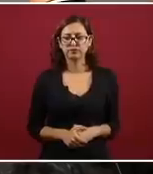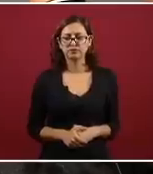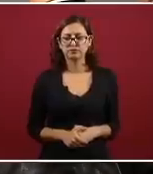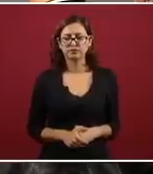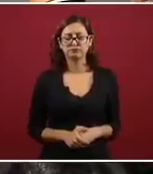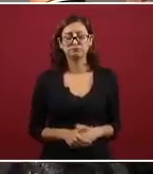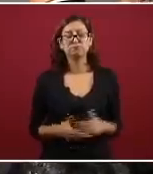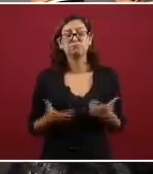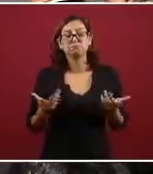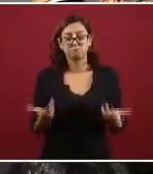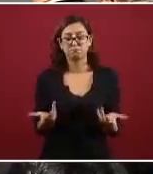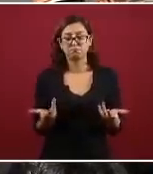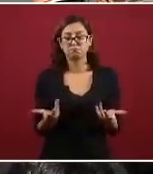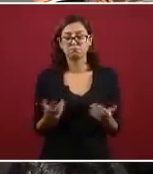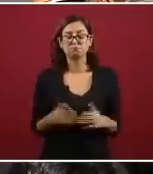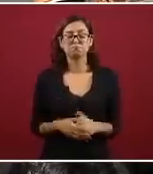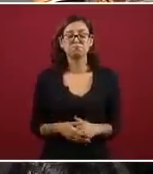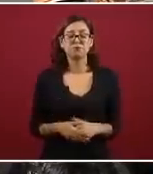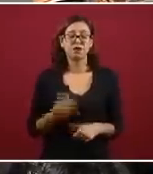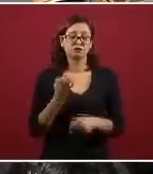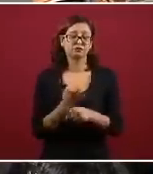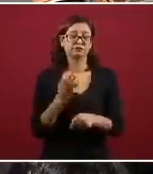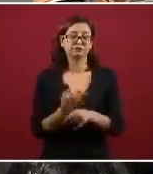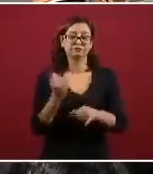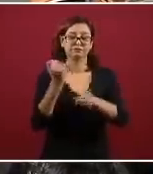Bueno, pues este es el informe.